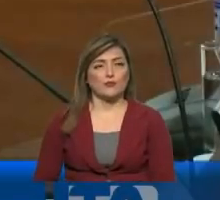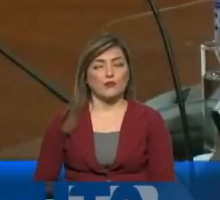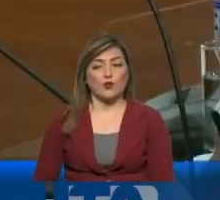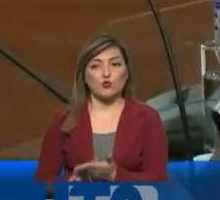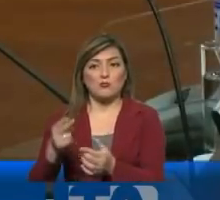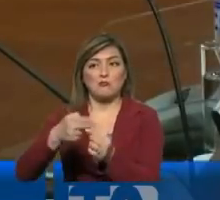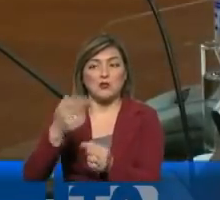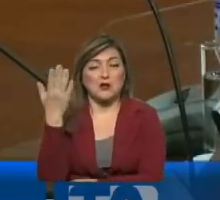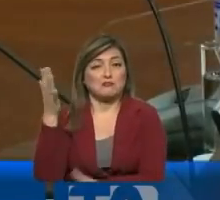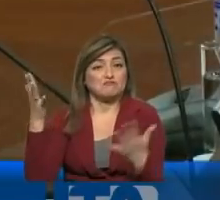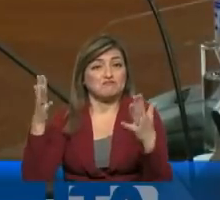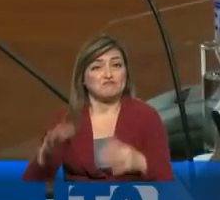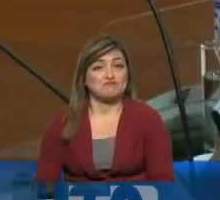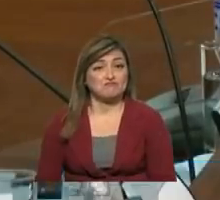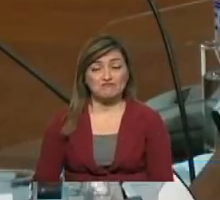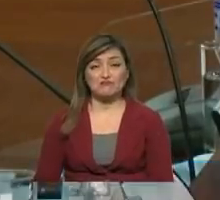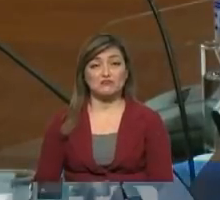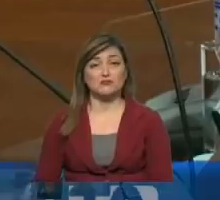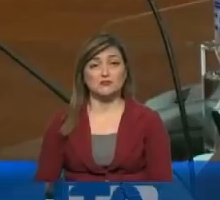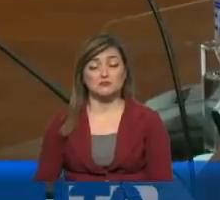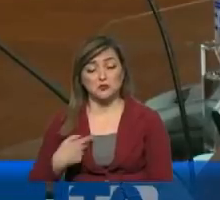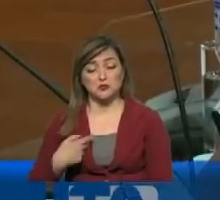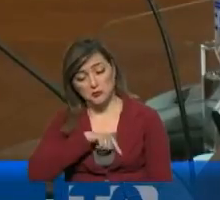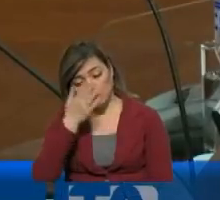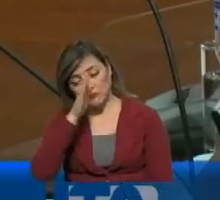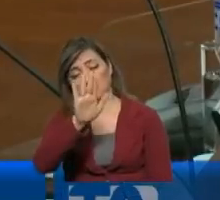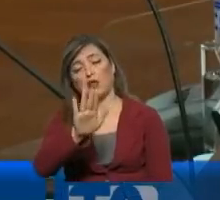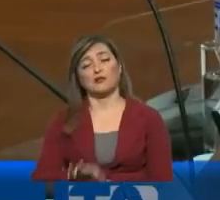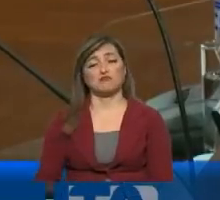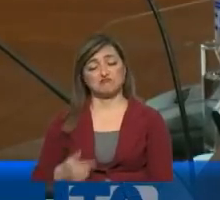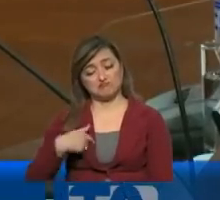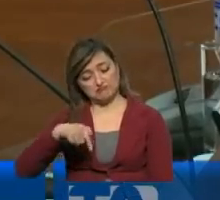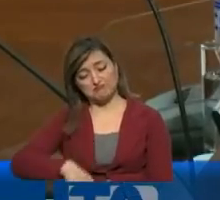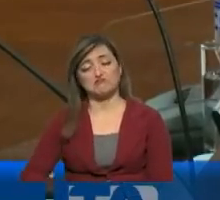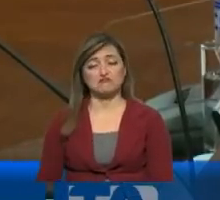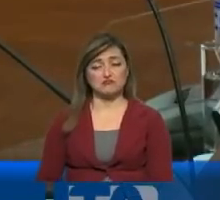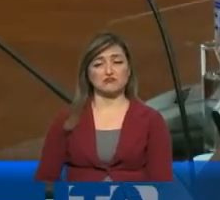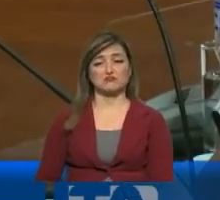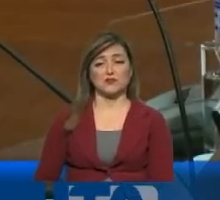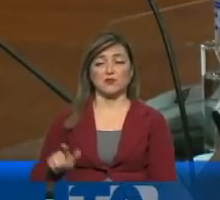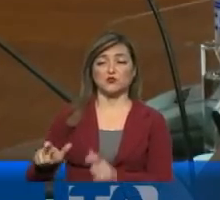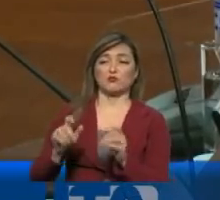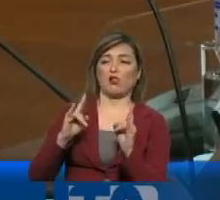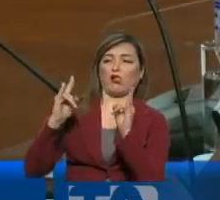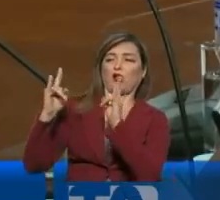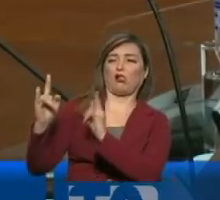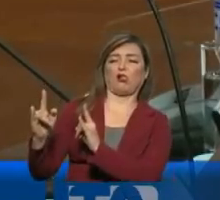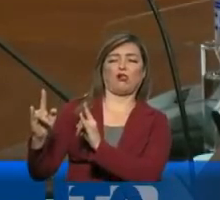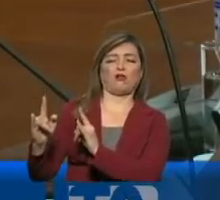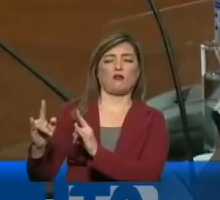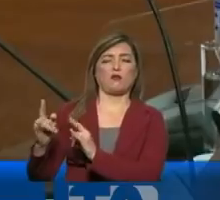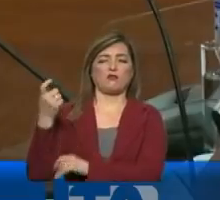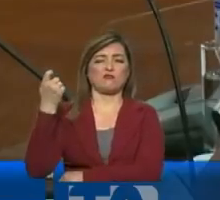esta sesión. Los amigos somos los que estamos hoy hablando y sirviendo, no los amigos de Maserati, Ferrari y